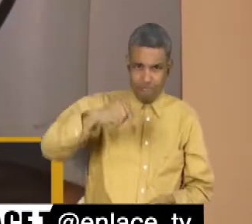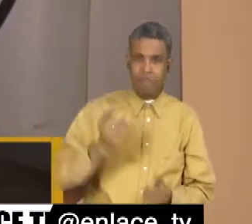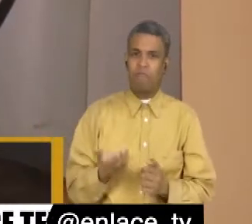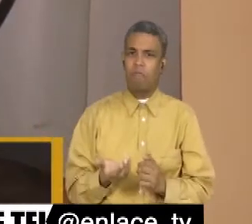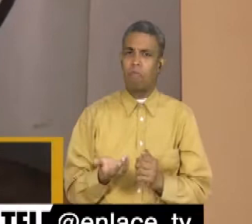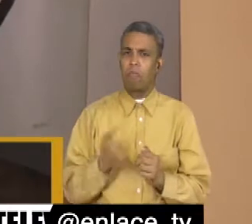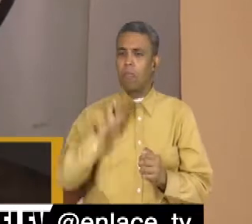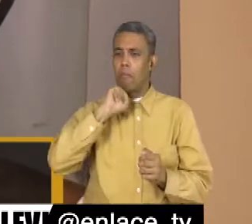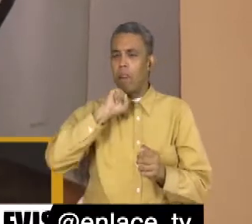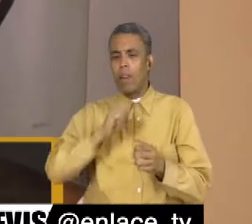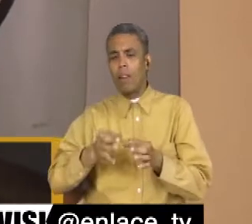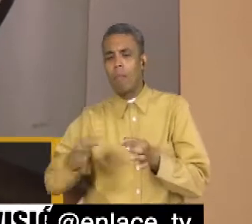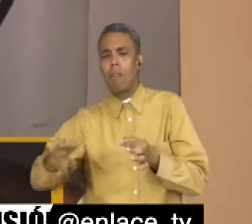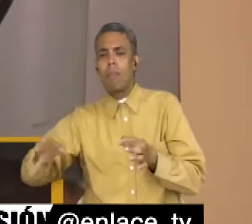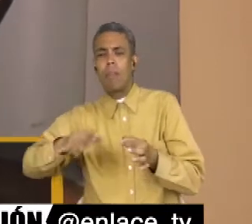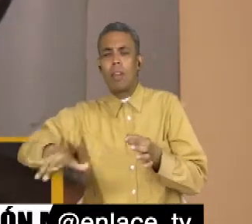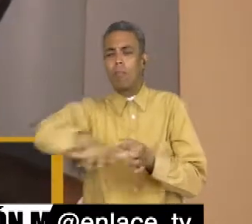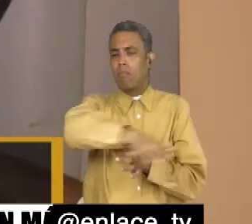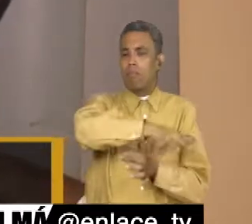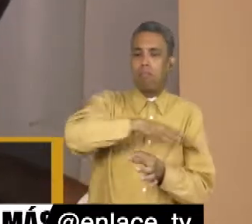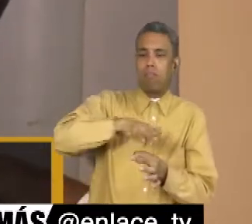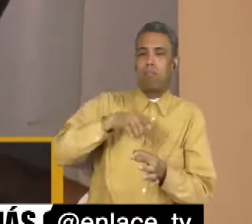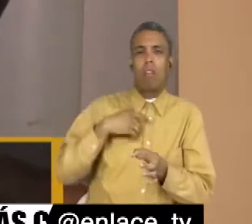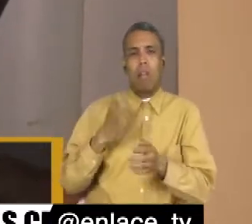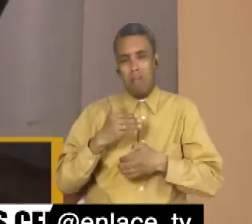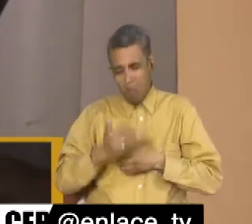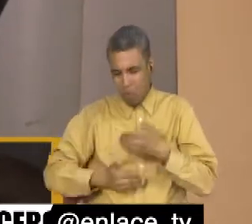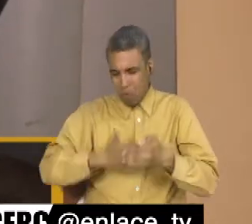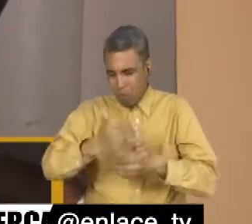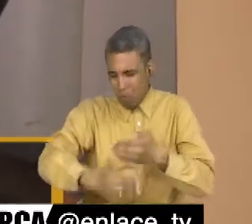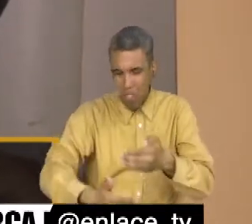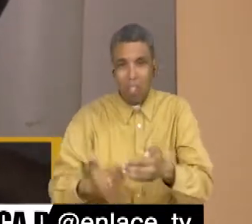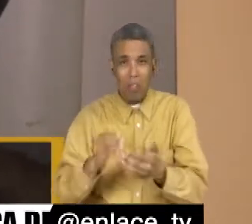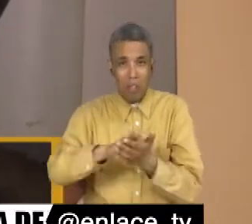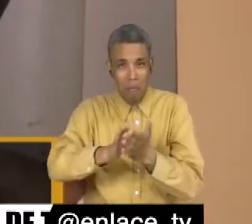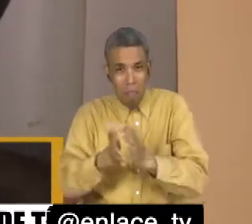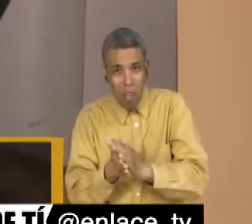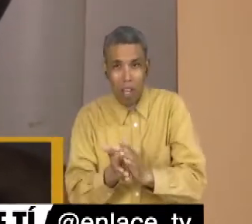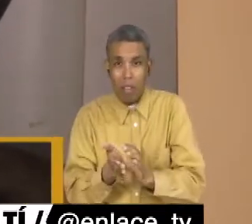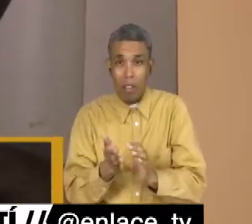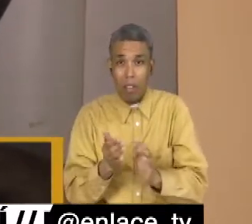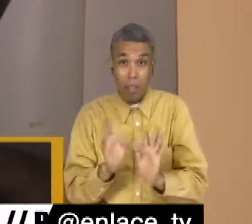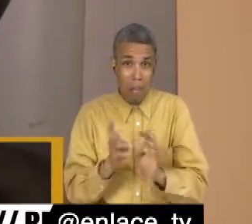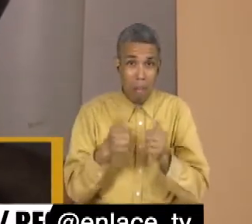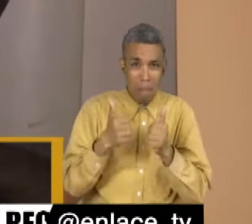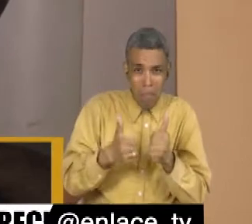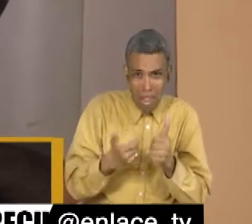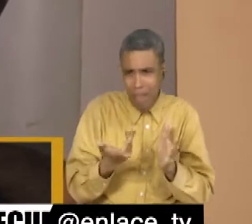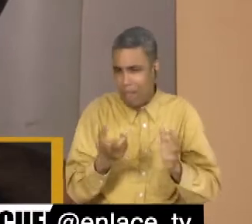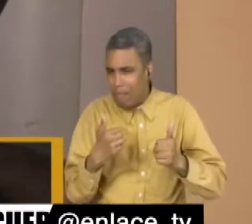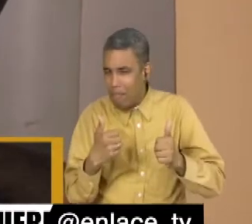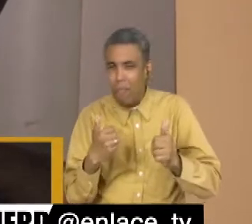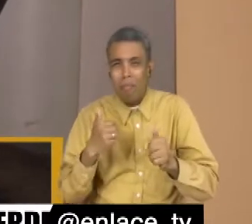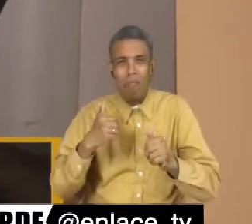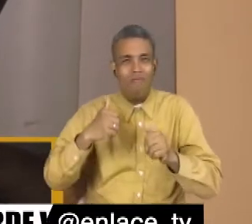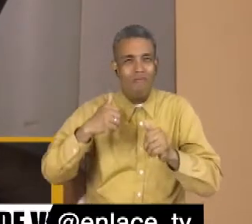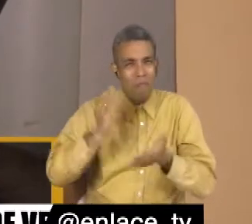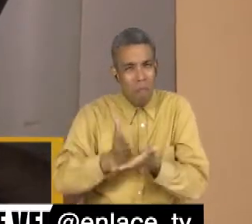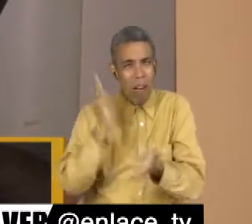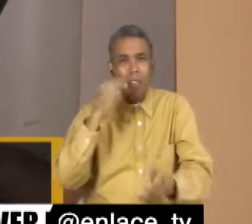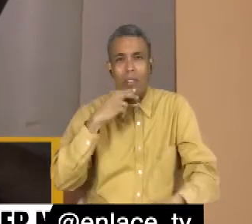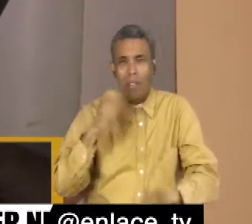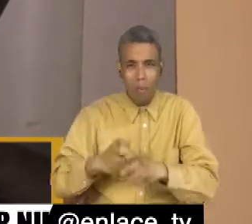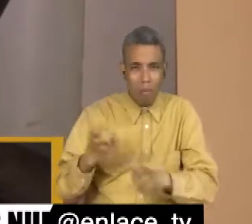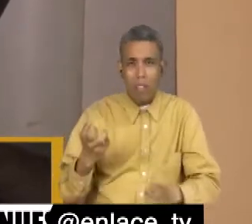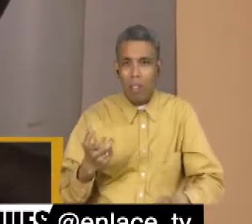región cuáles son los avances y las dificultades que tenemos para la construcción de la reincorporación de los